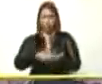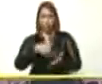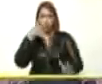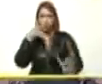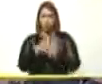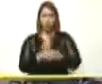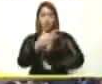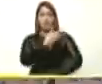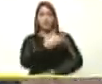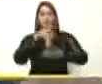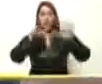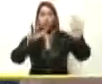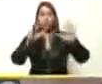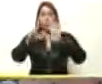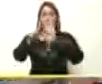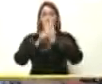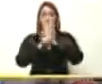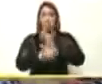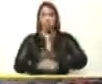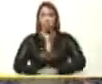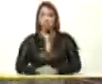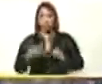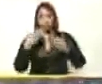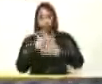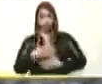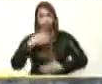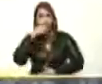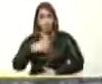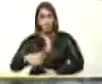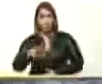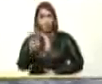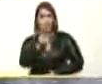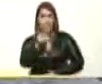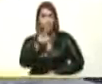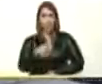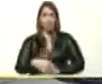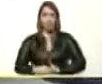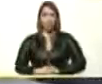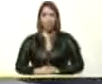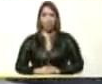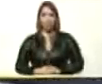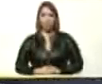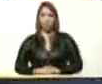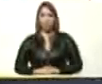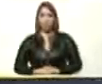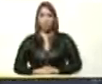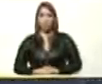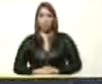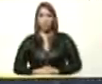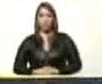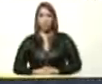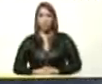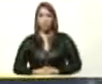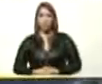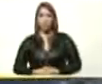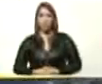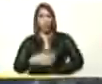38 leyes, para favorecer, al pueblo de Venezuela, la dirección, 5 años, por una sola,